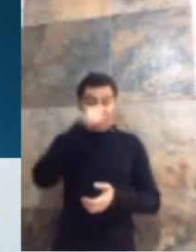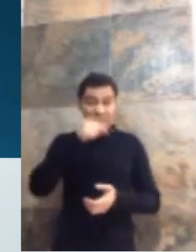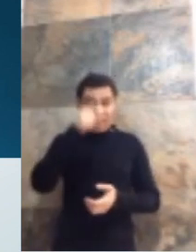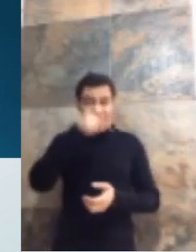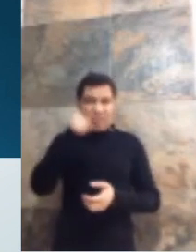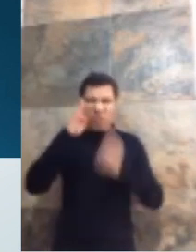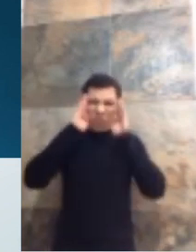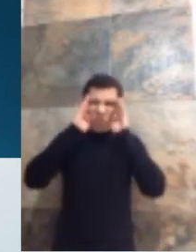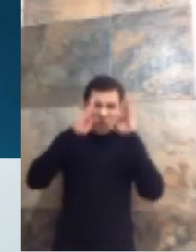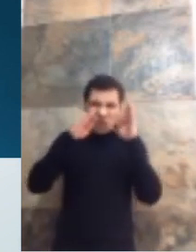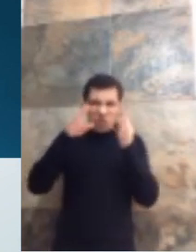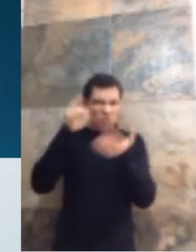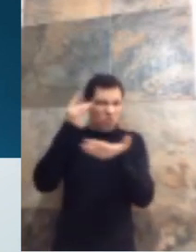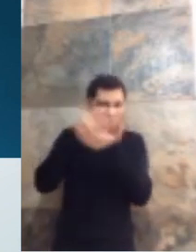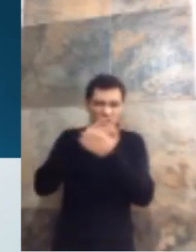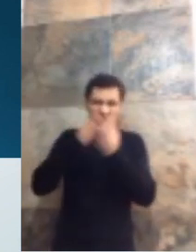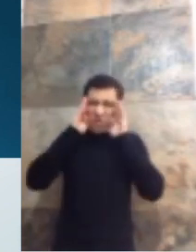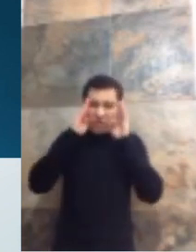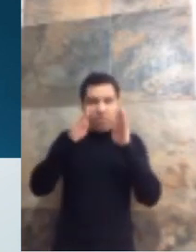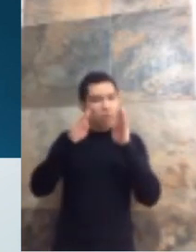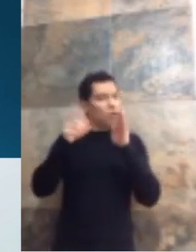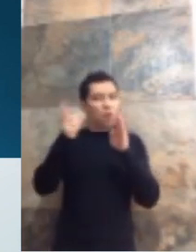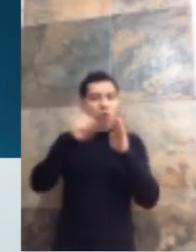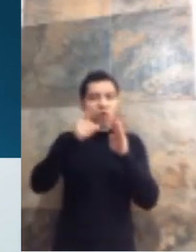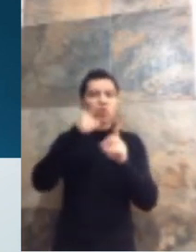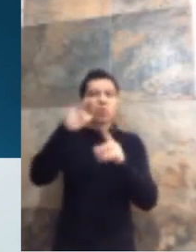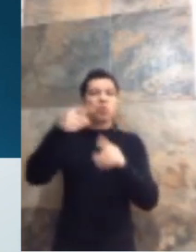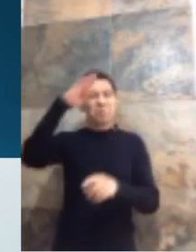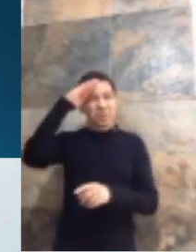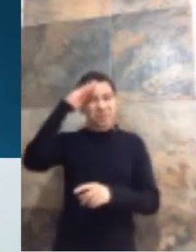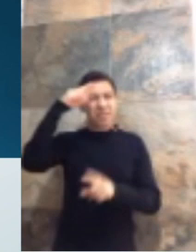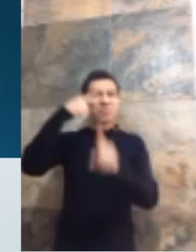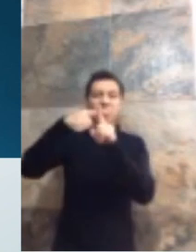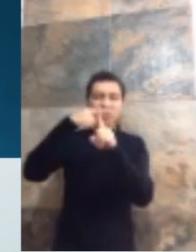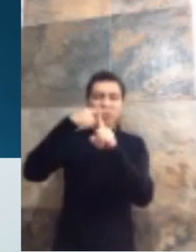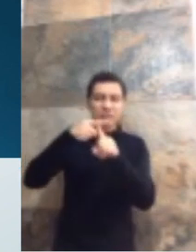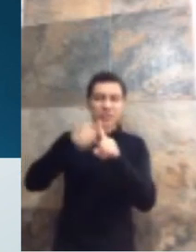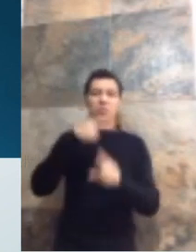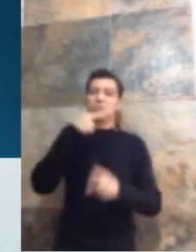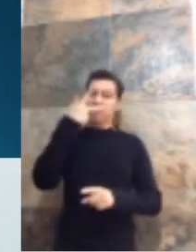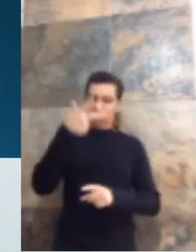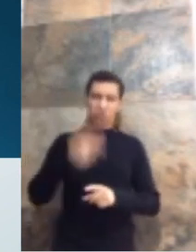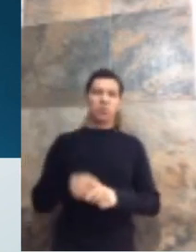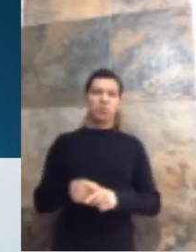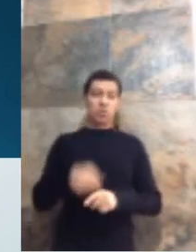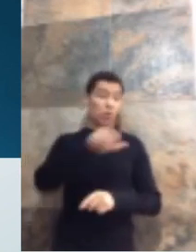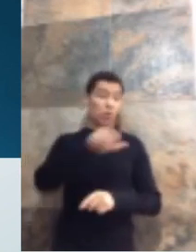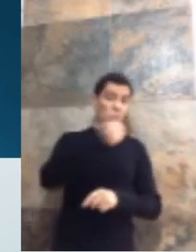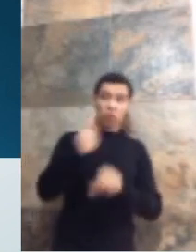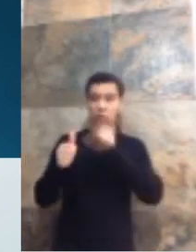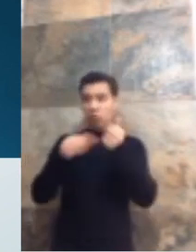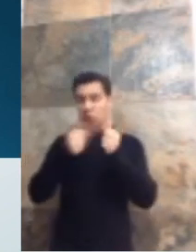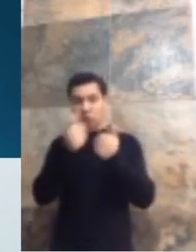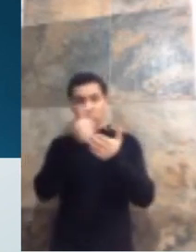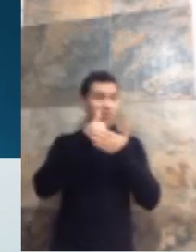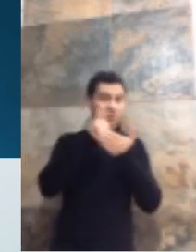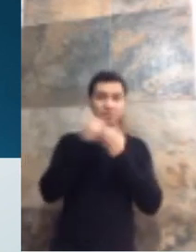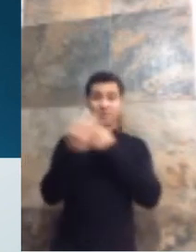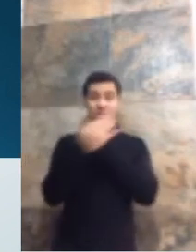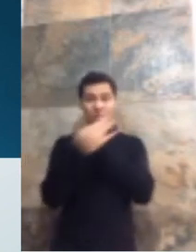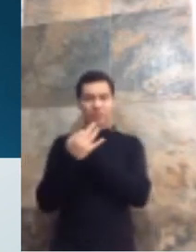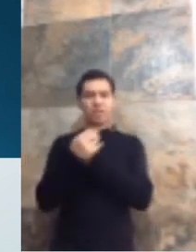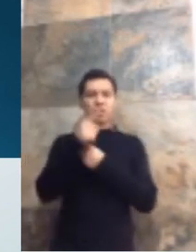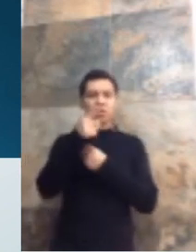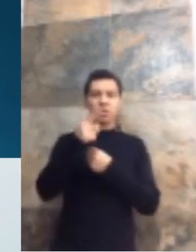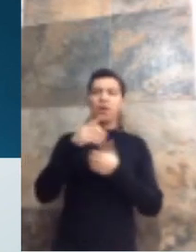una situación que va después a dificultar a tal extremo la relación interpersonal que es muy probable que